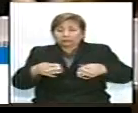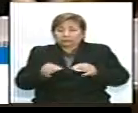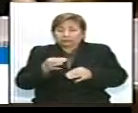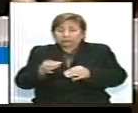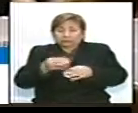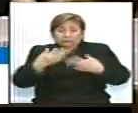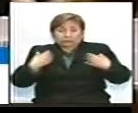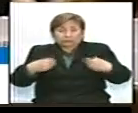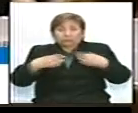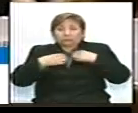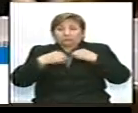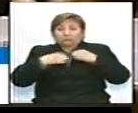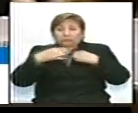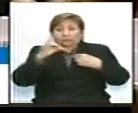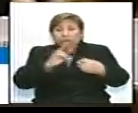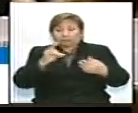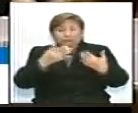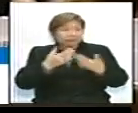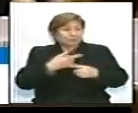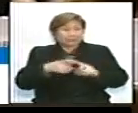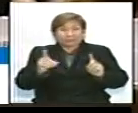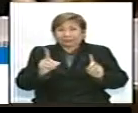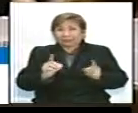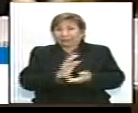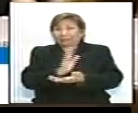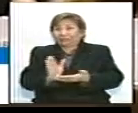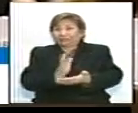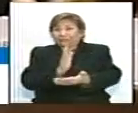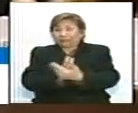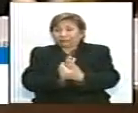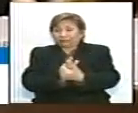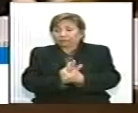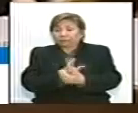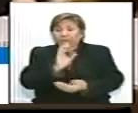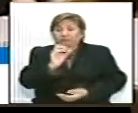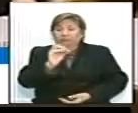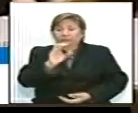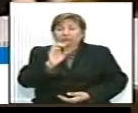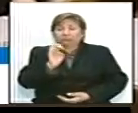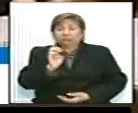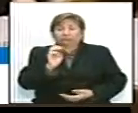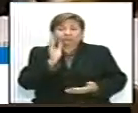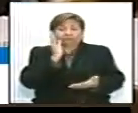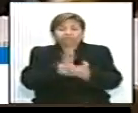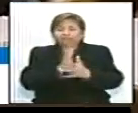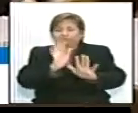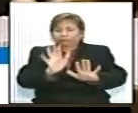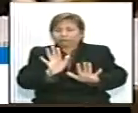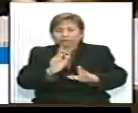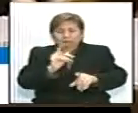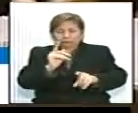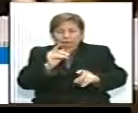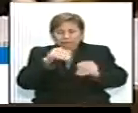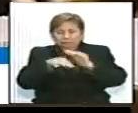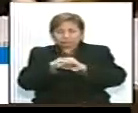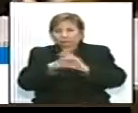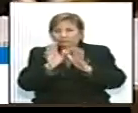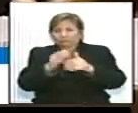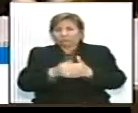los uniformes. Sin embargo, hay un problema, Contralor. El OCE le impide que intervengan en este tipo